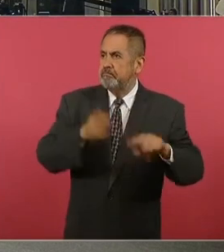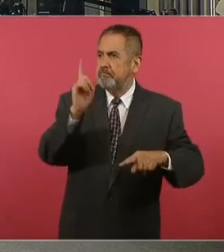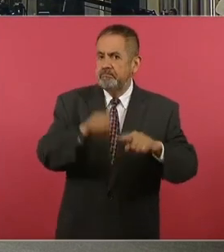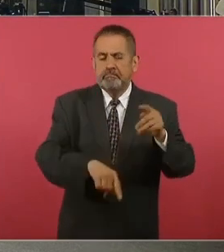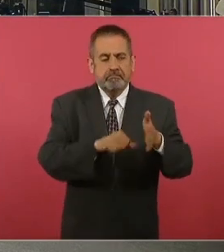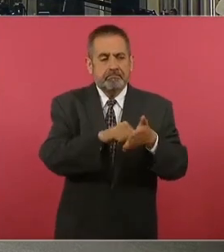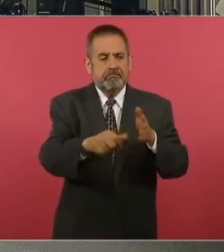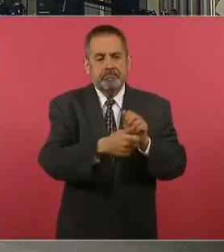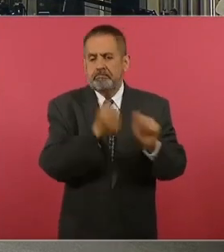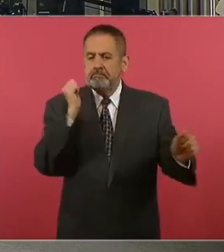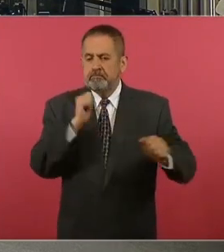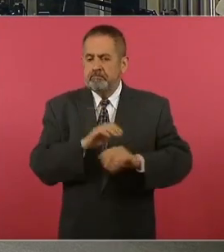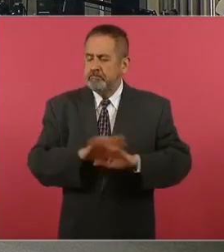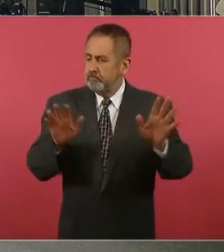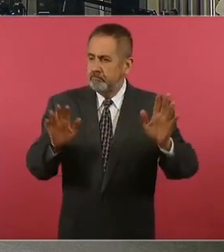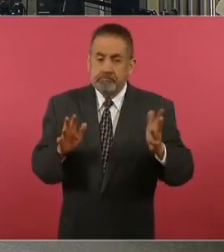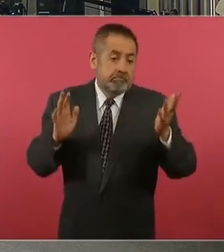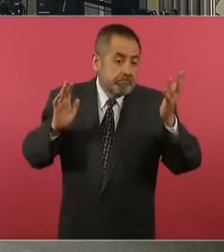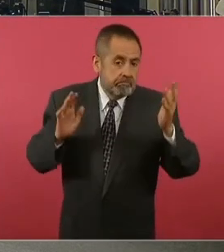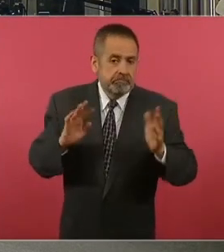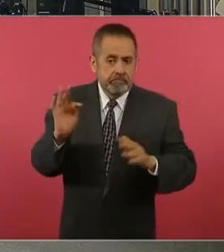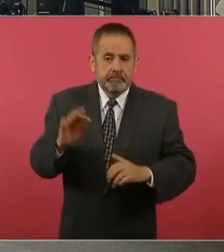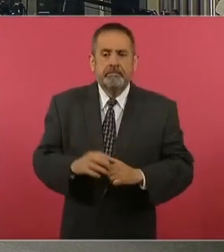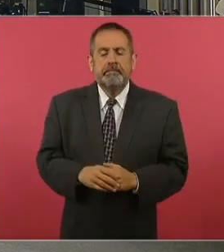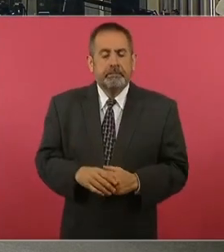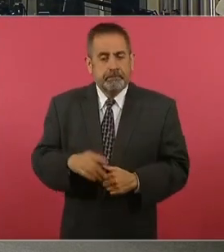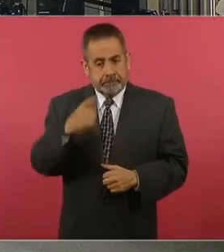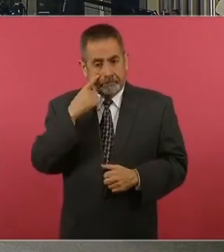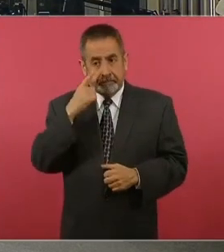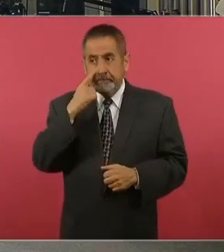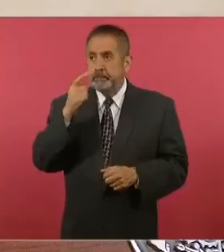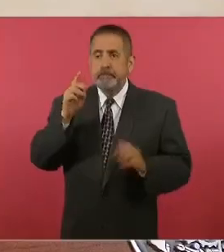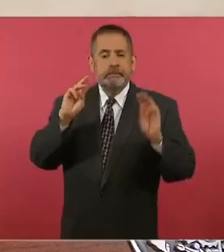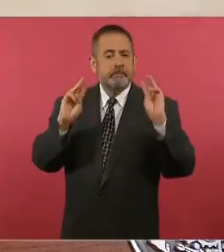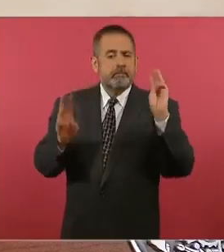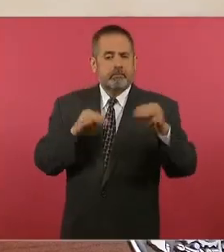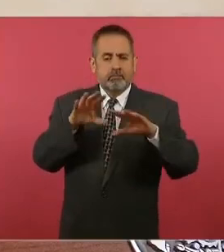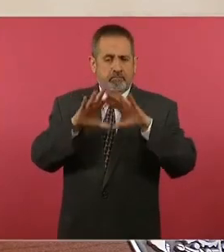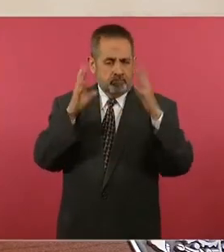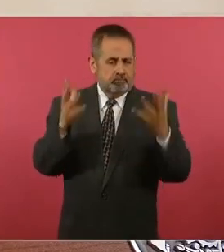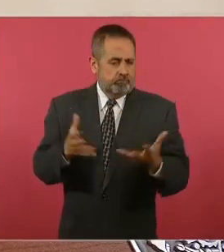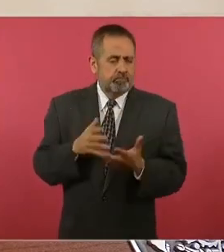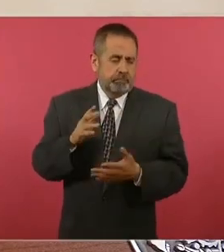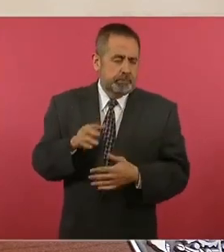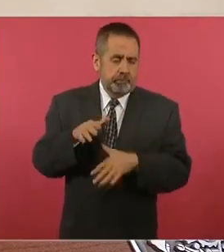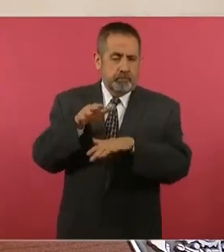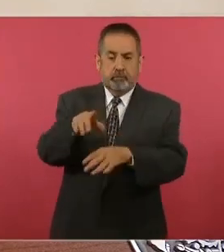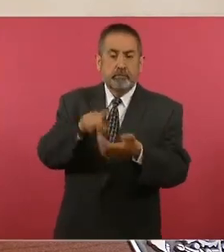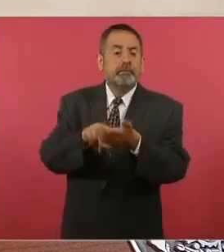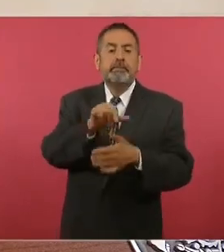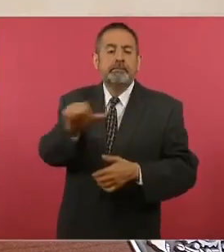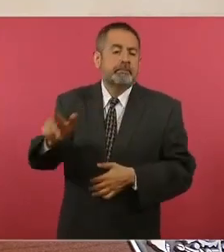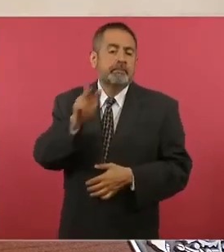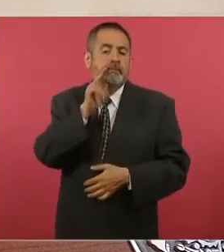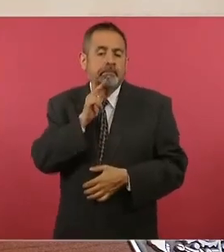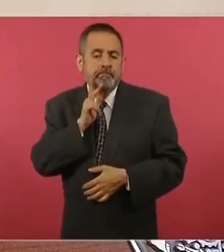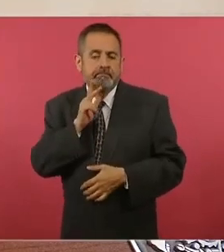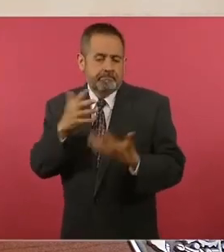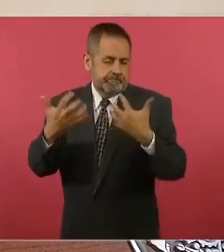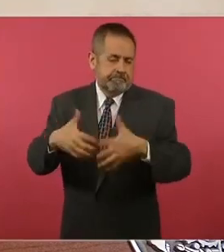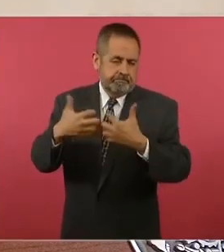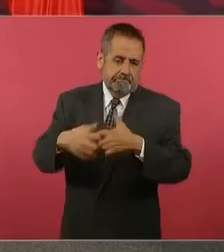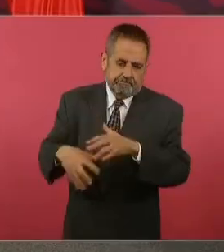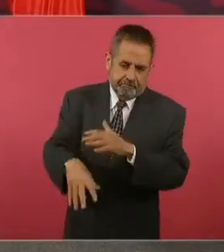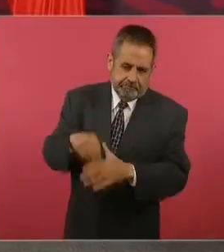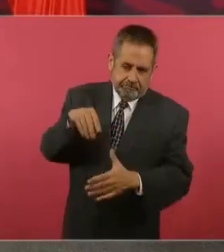se conozca, que se sepa. En el mundo, en la industria petrolera,